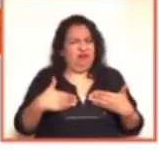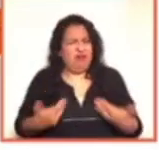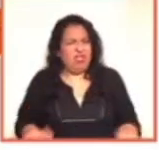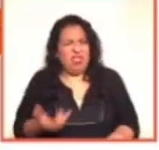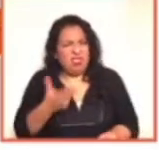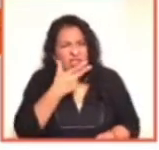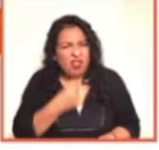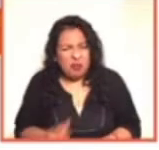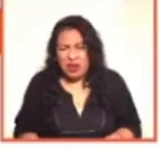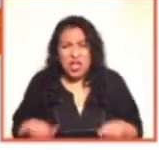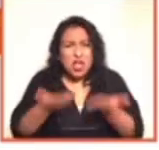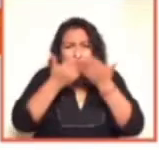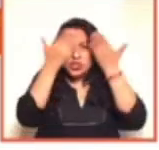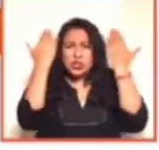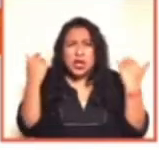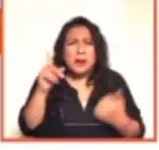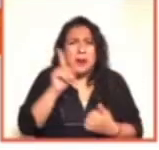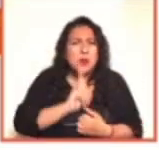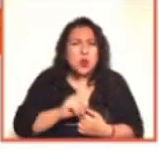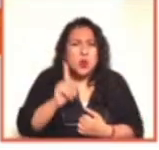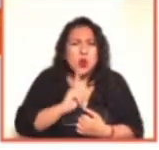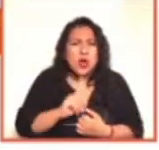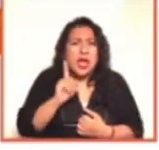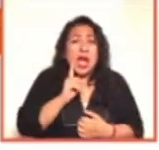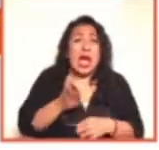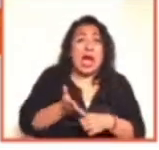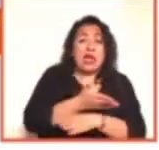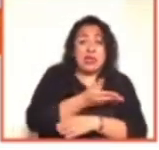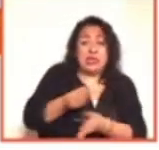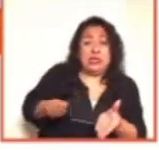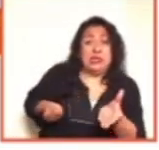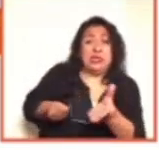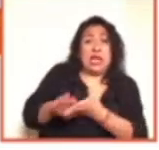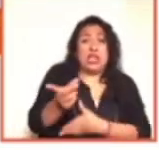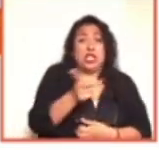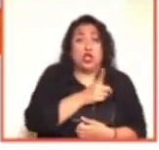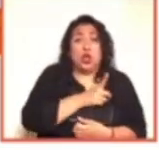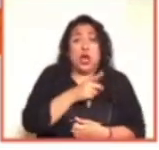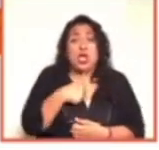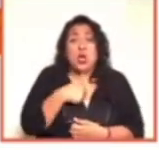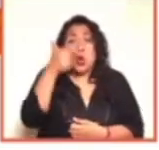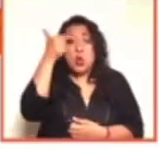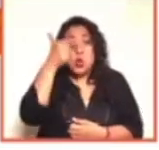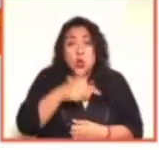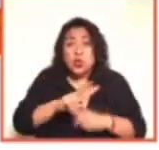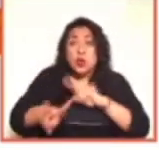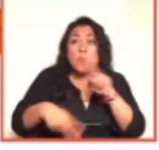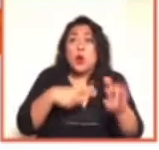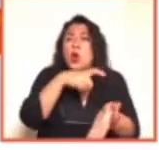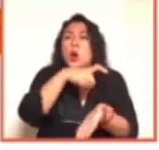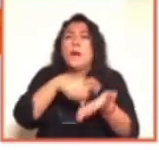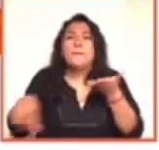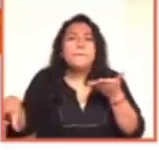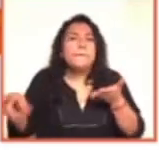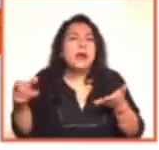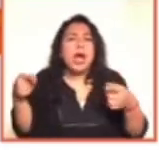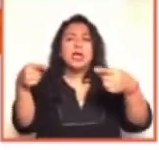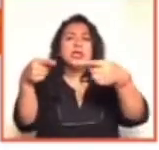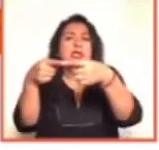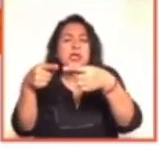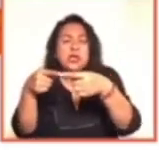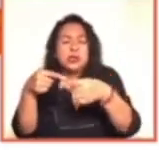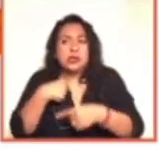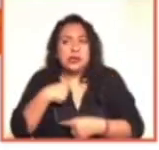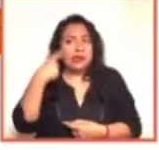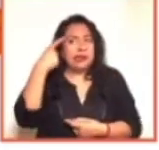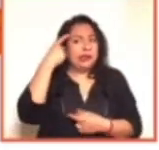saben, por ejemplo, que una mujer antes de aventurarse sola de noche a ir a comprar cigarrillos a la esquina lo piensa. Sin contar además